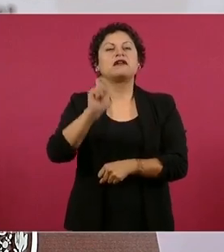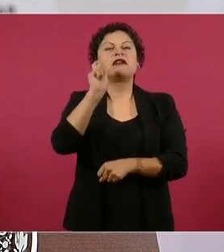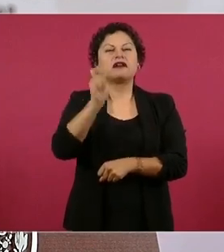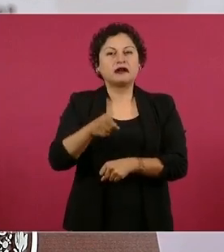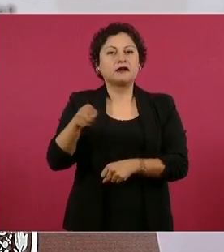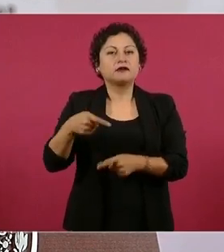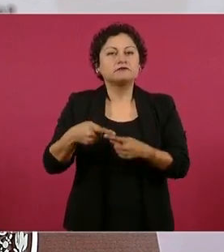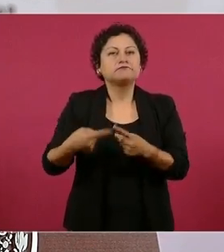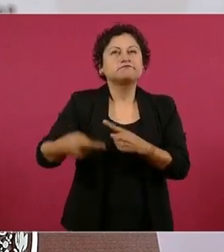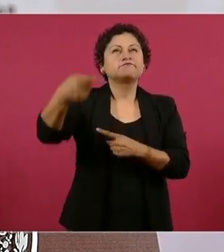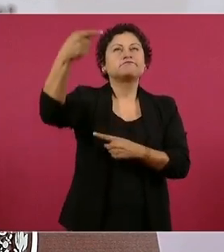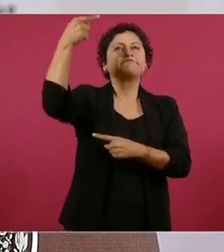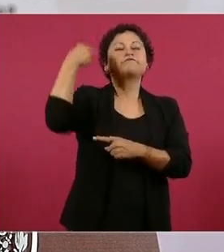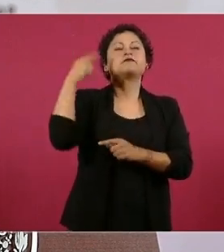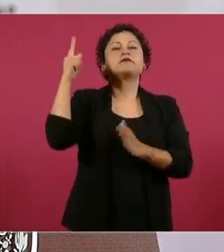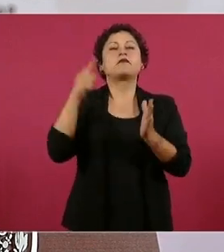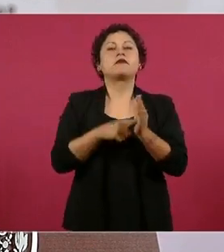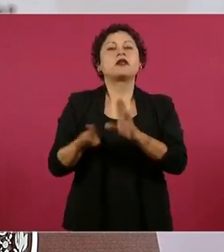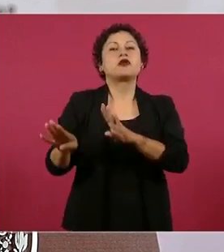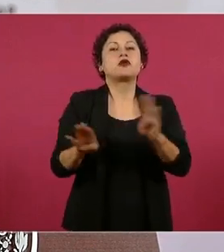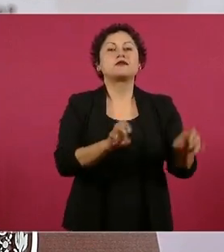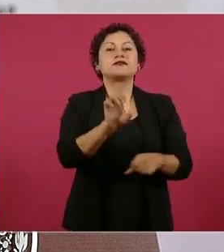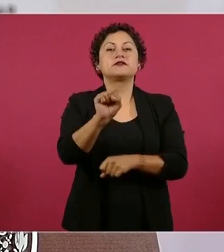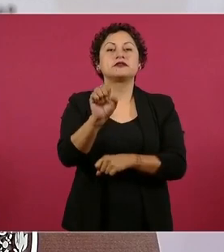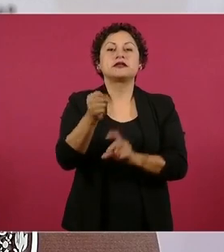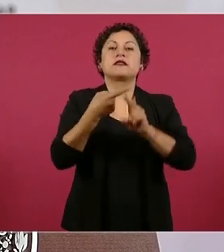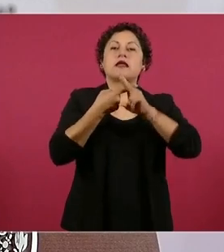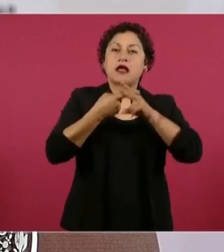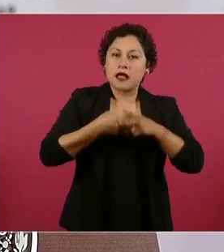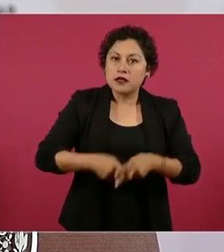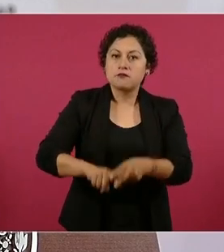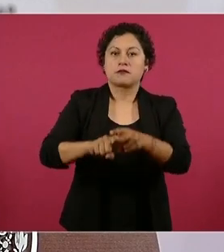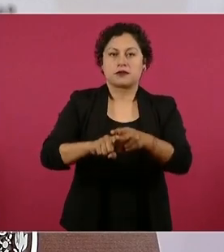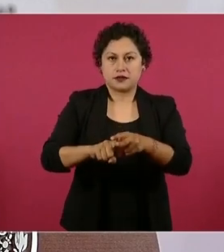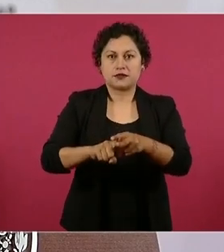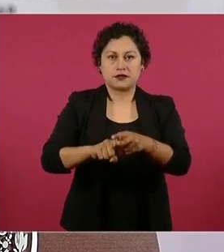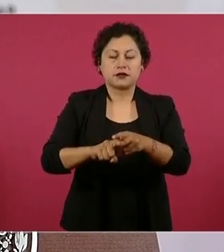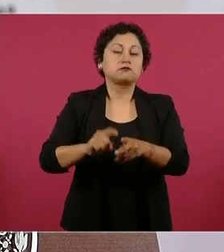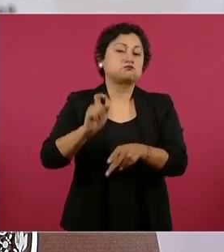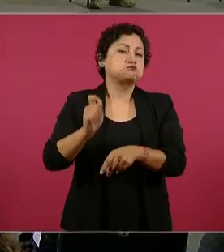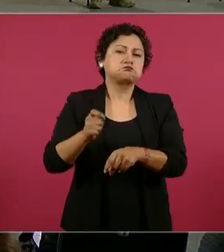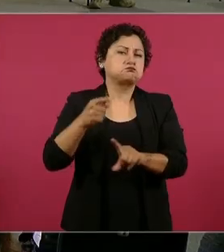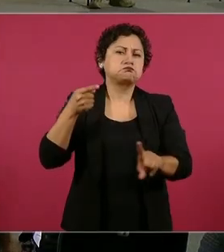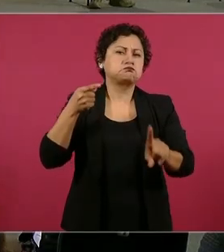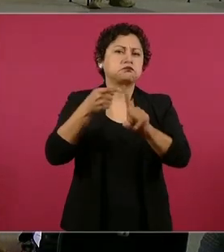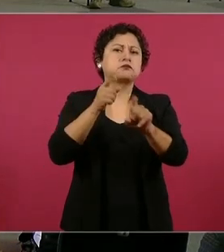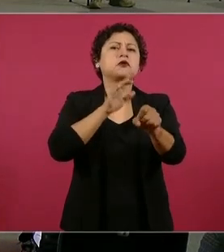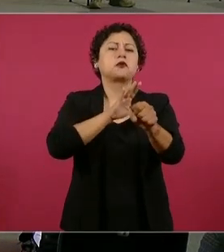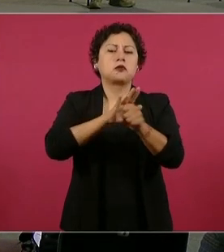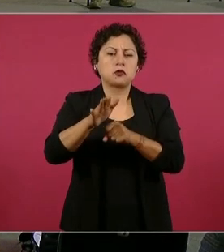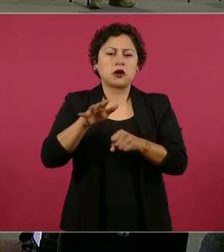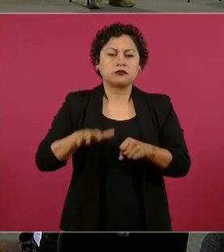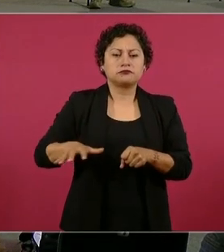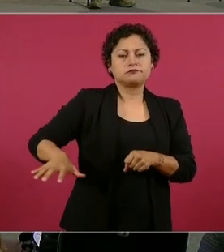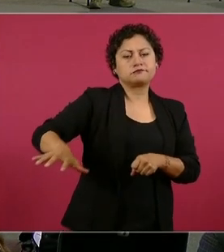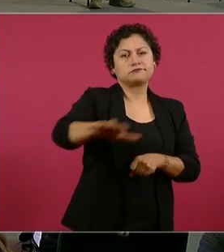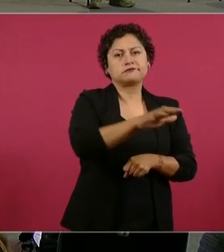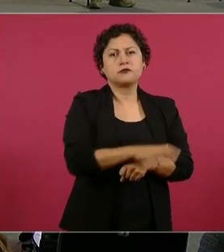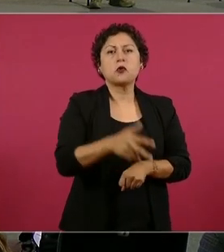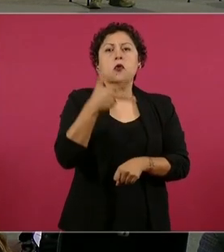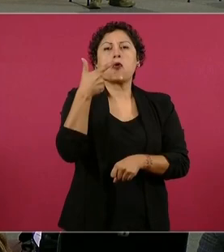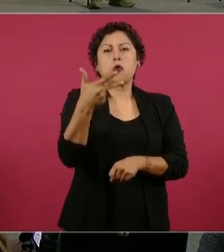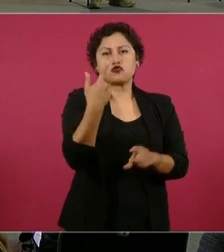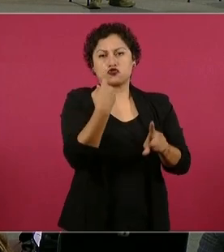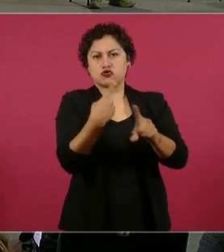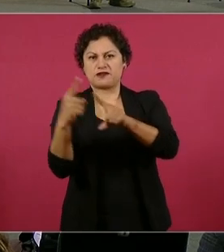1960, cuando se inicia la construcción, al desarrollar 8 patrullas fluviales en los talleres